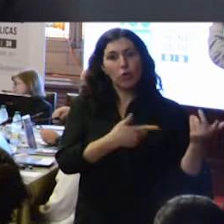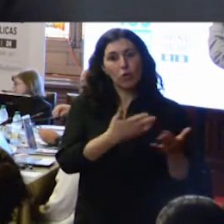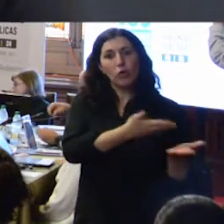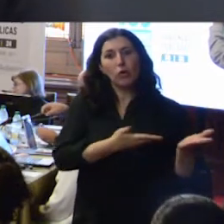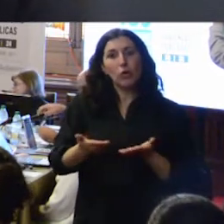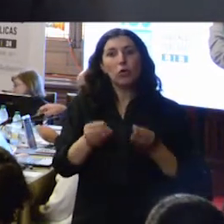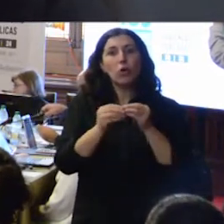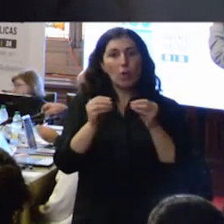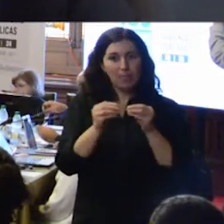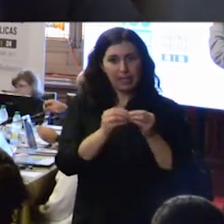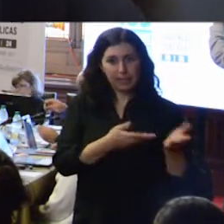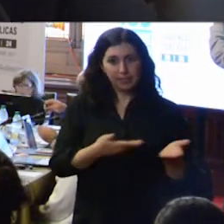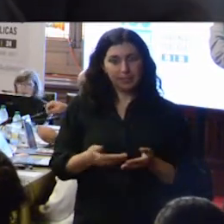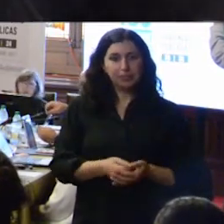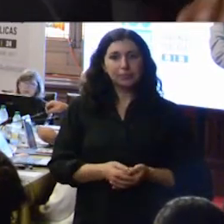sociedad civil para su presentación.